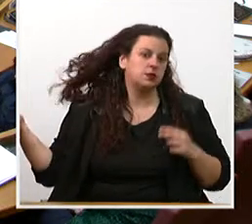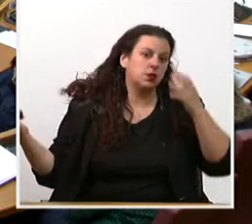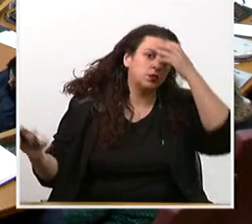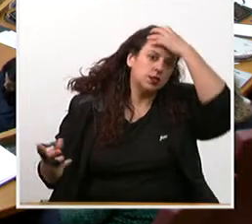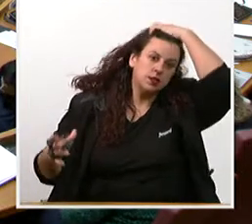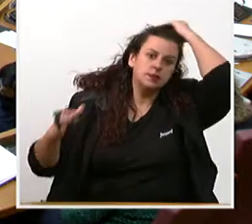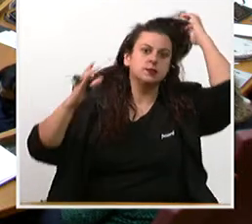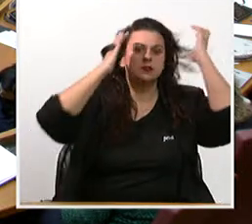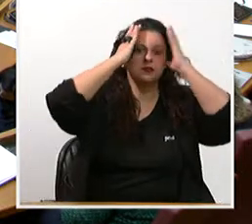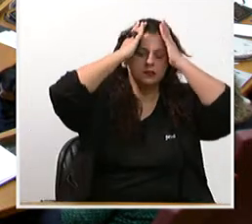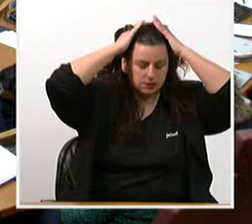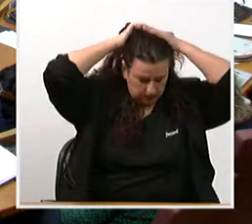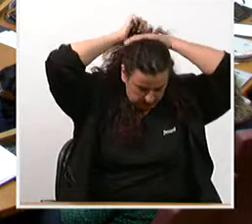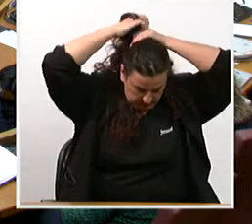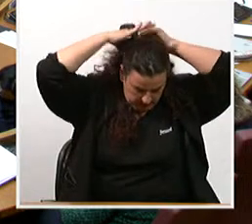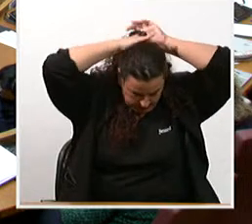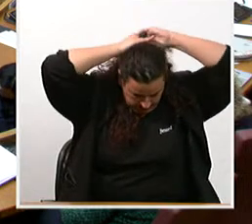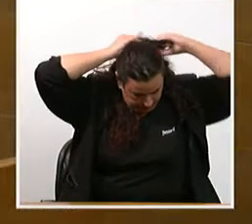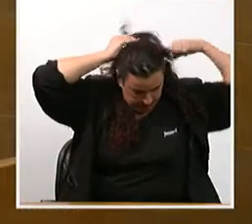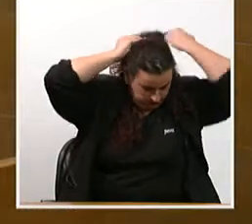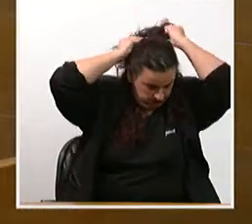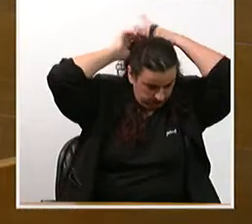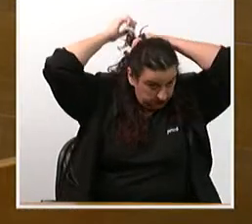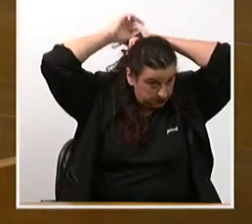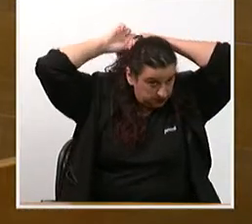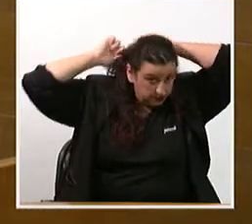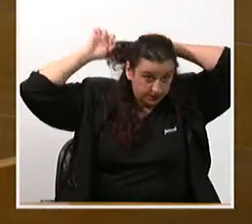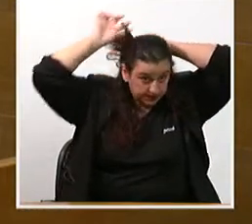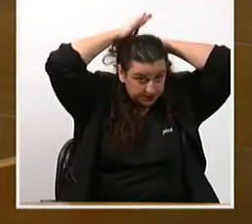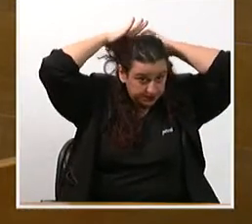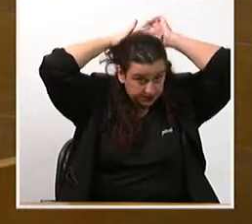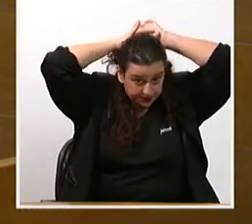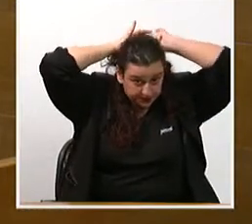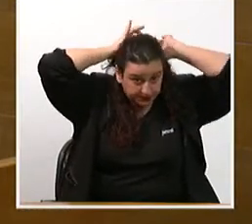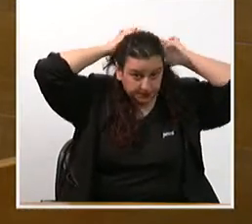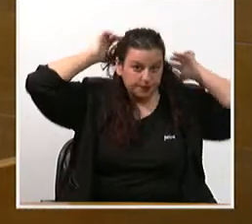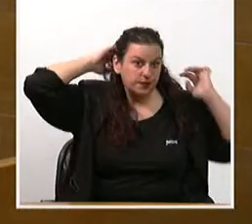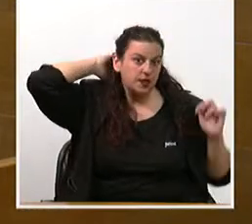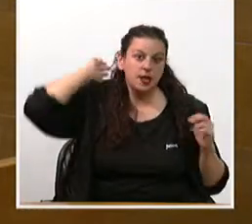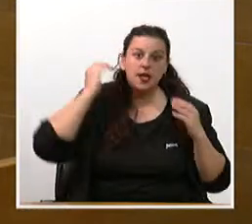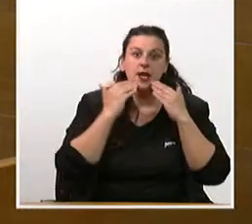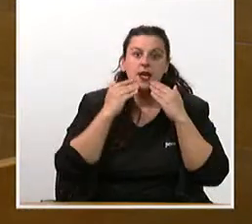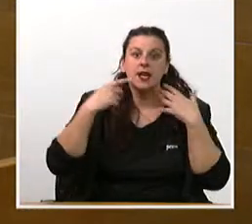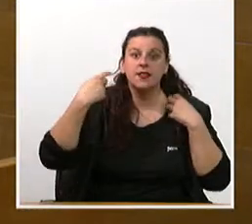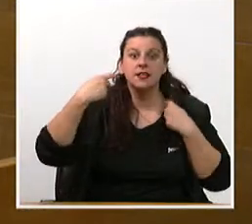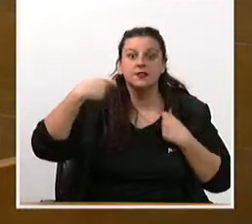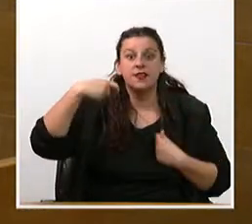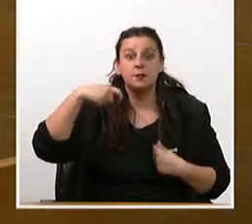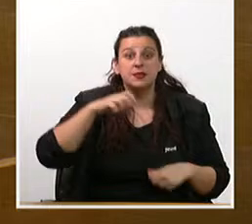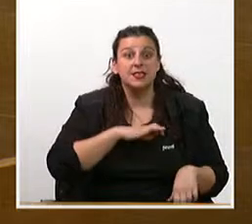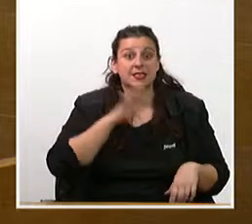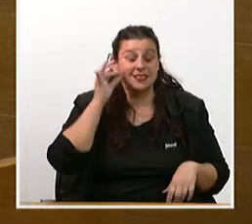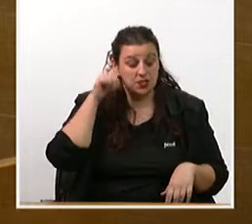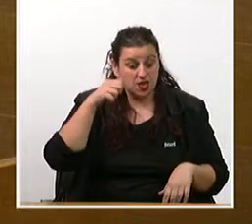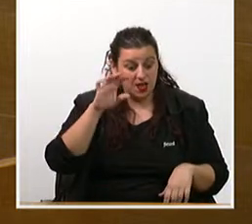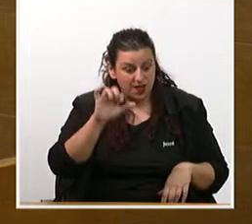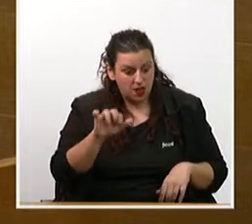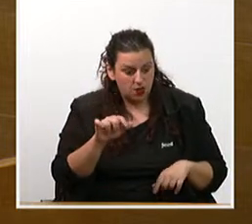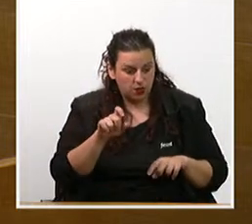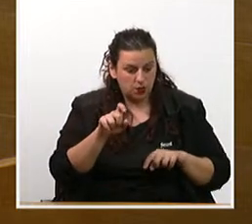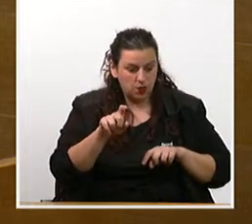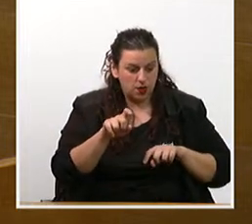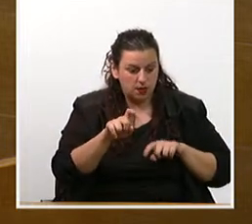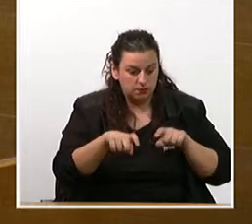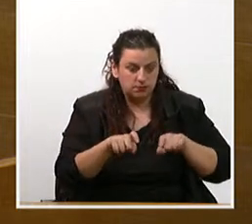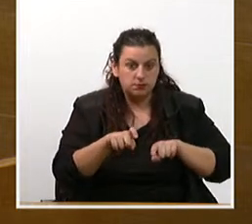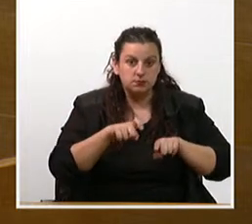pregunta Cuando quiera conseller Gracias vicepresidente señora anón esto de un pasito para adante un pasito para